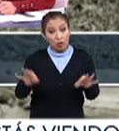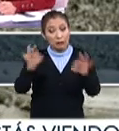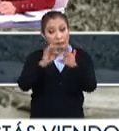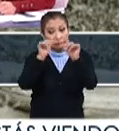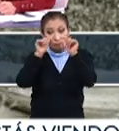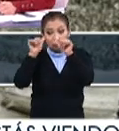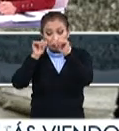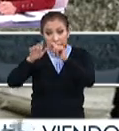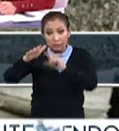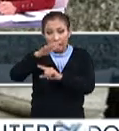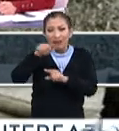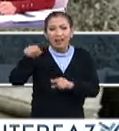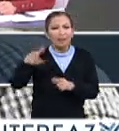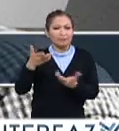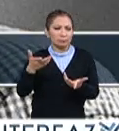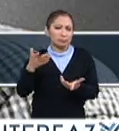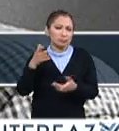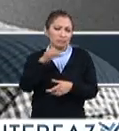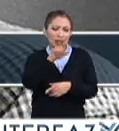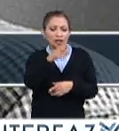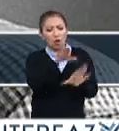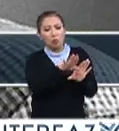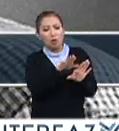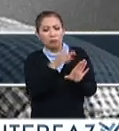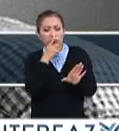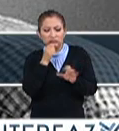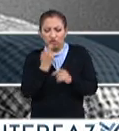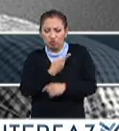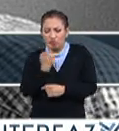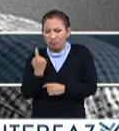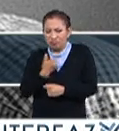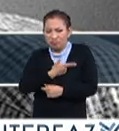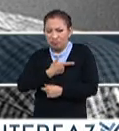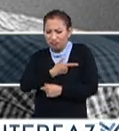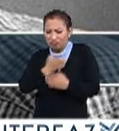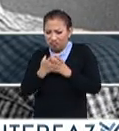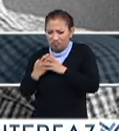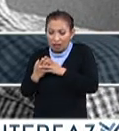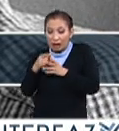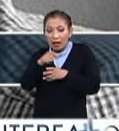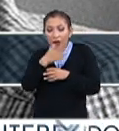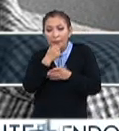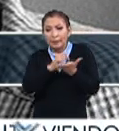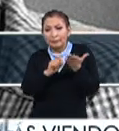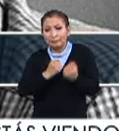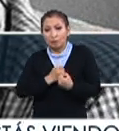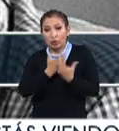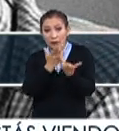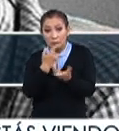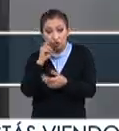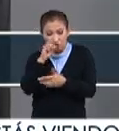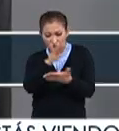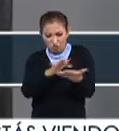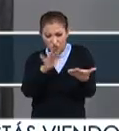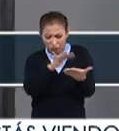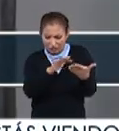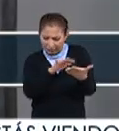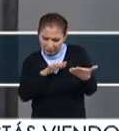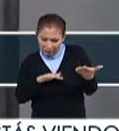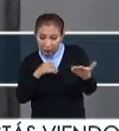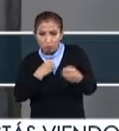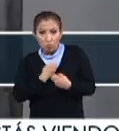entorno. Él es, a pesar de ser como un ermitaño, es un escritor, un poeta, porque si tú lees su prosa